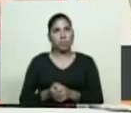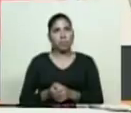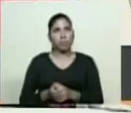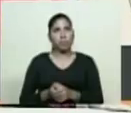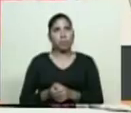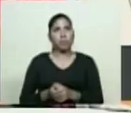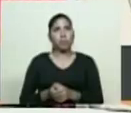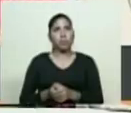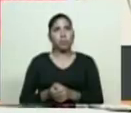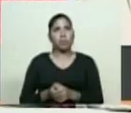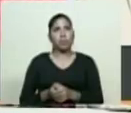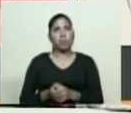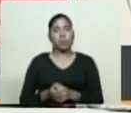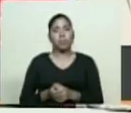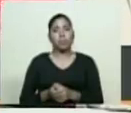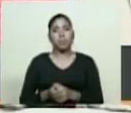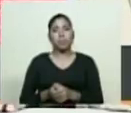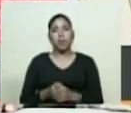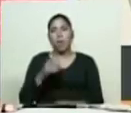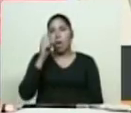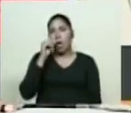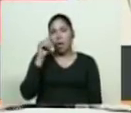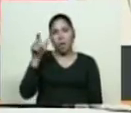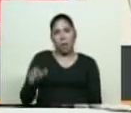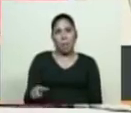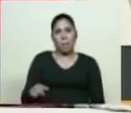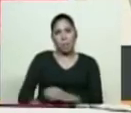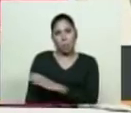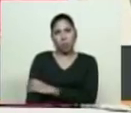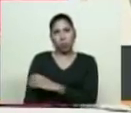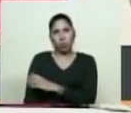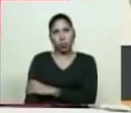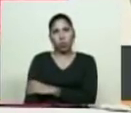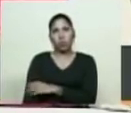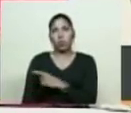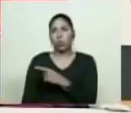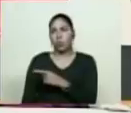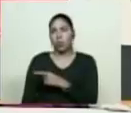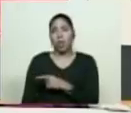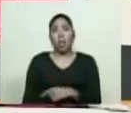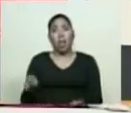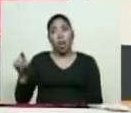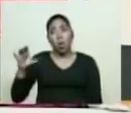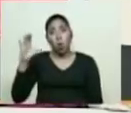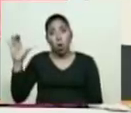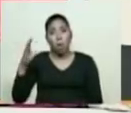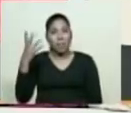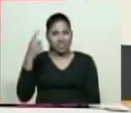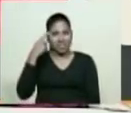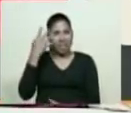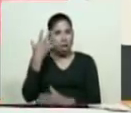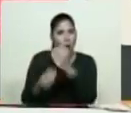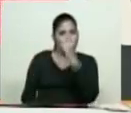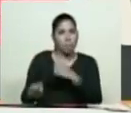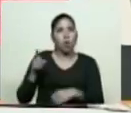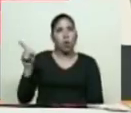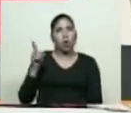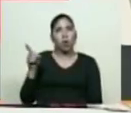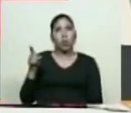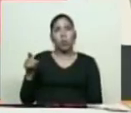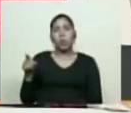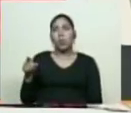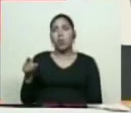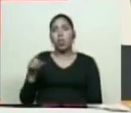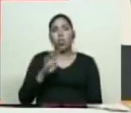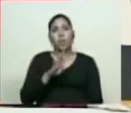Ah, bueno, le dejo, así que Venezuela es un país narcoestado desde Colombia, que produce el 92% de la droga que